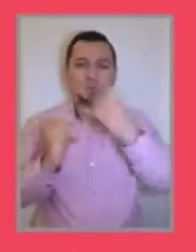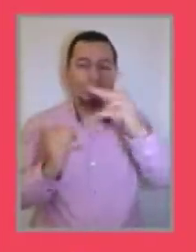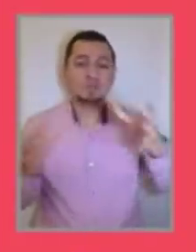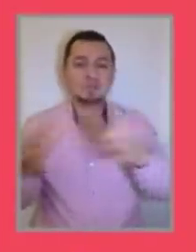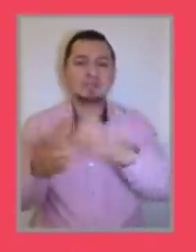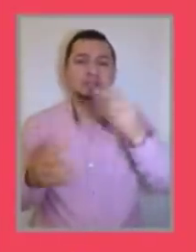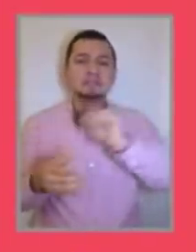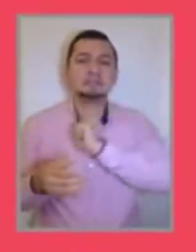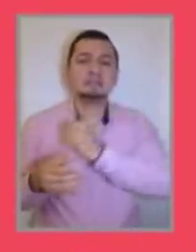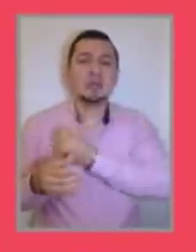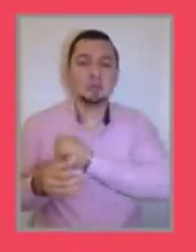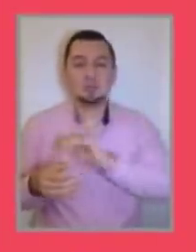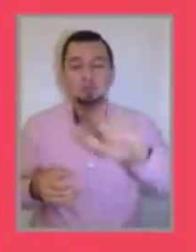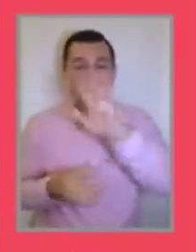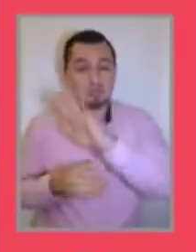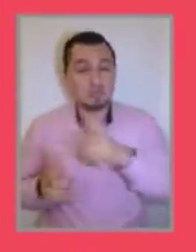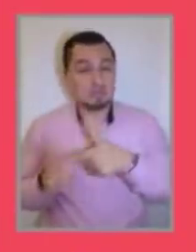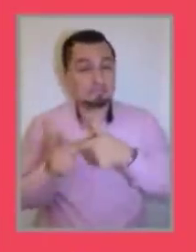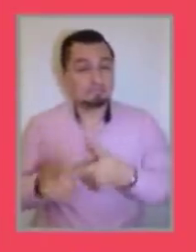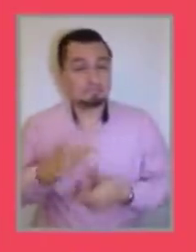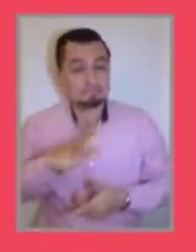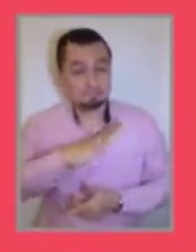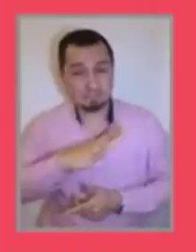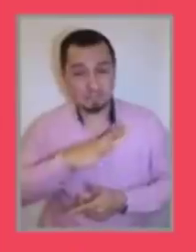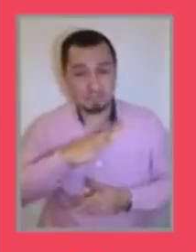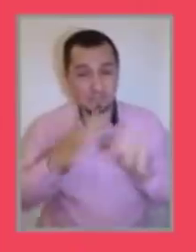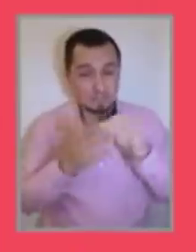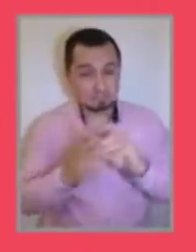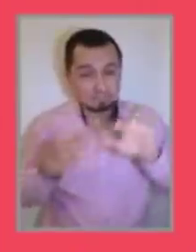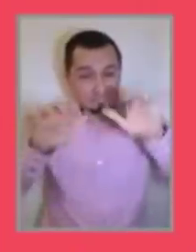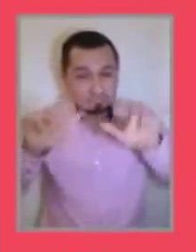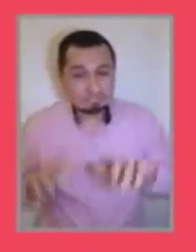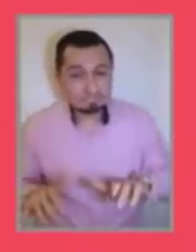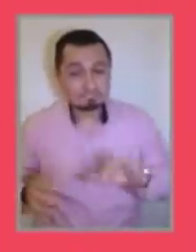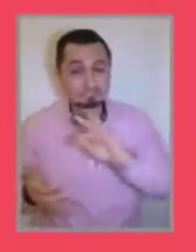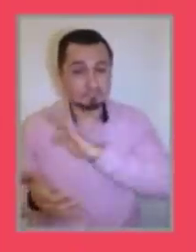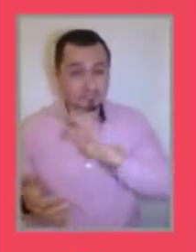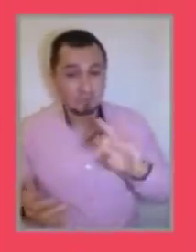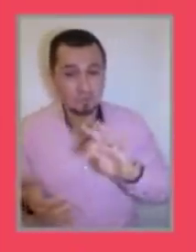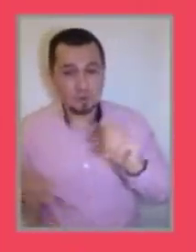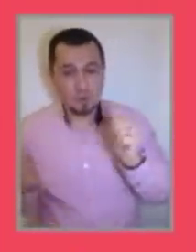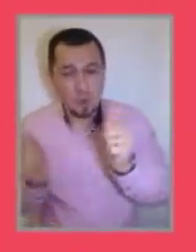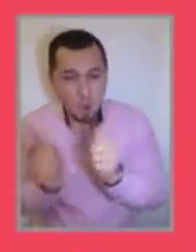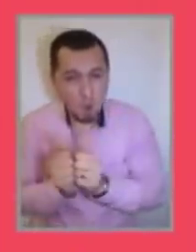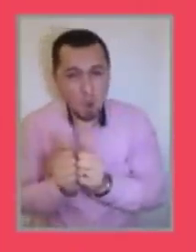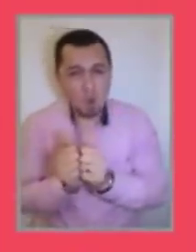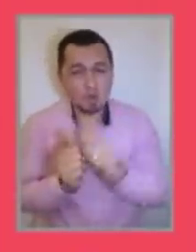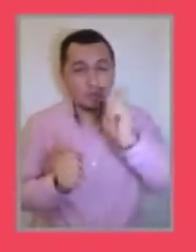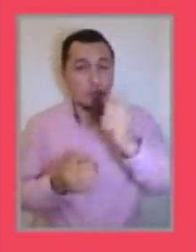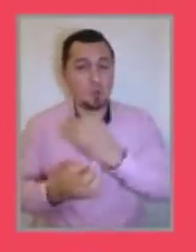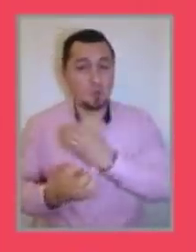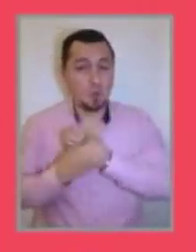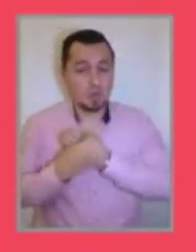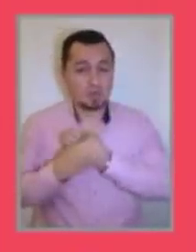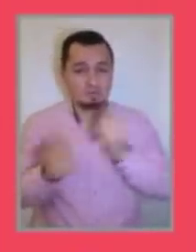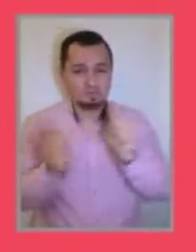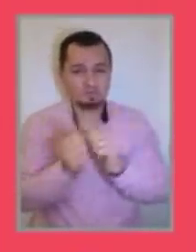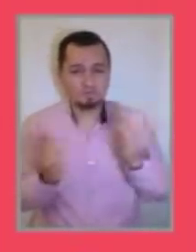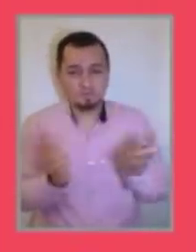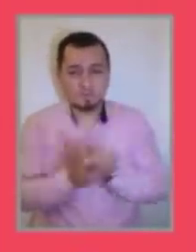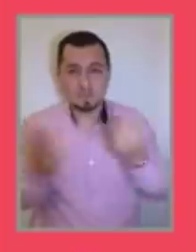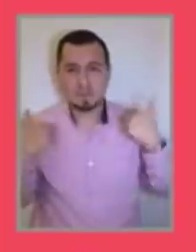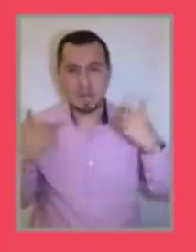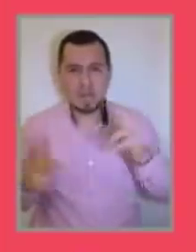salud. Tenemos una base de datos que se comunica con la plataforma de educación, con el expediente del